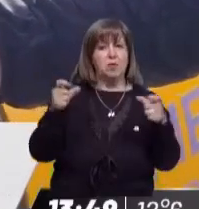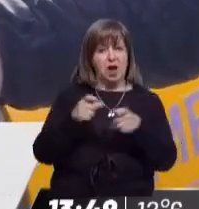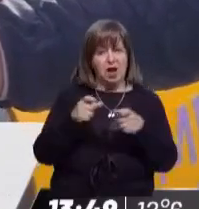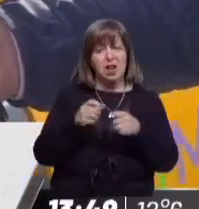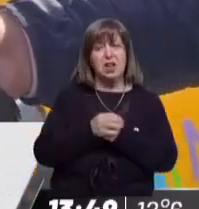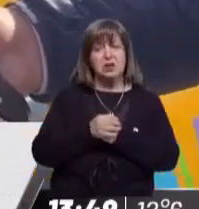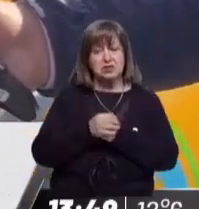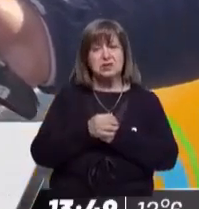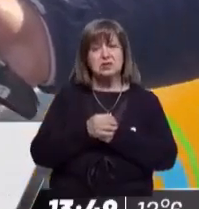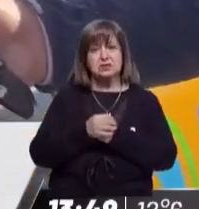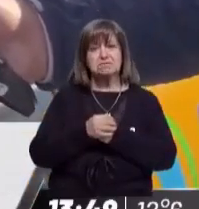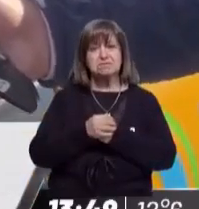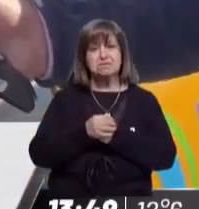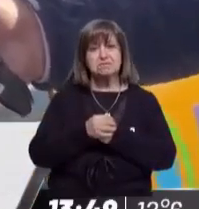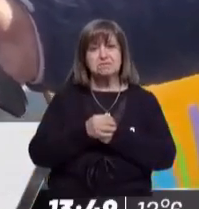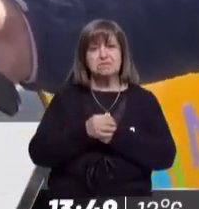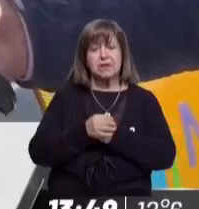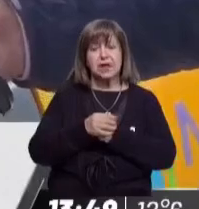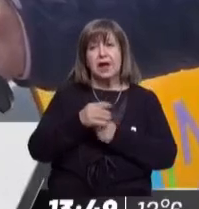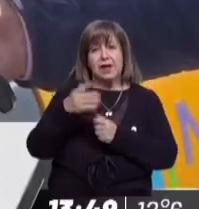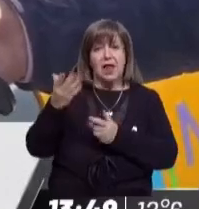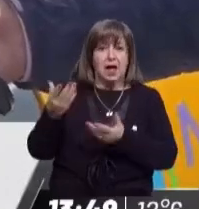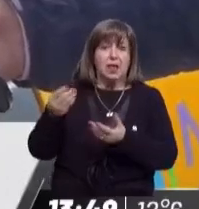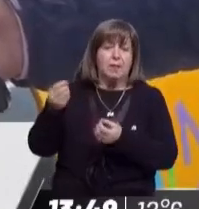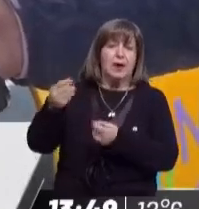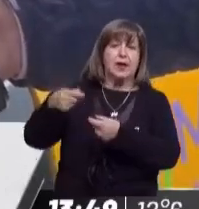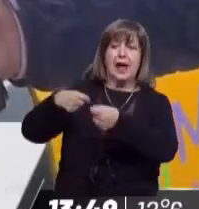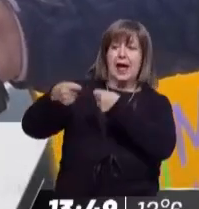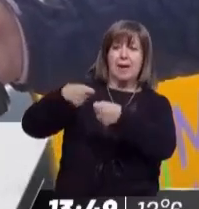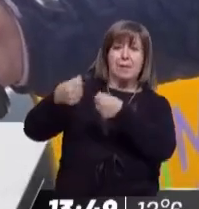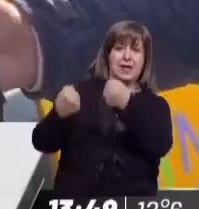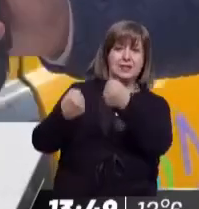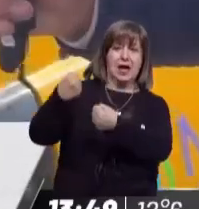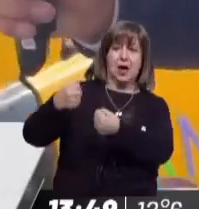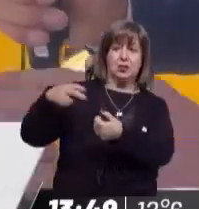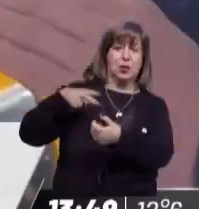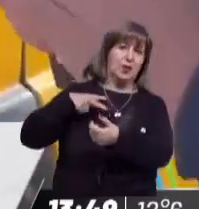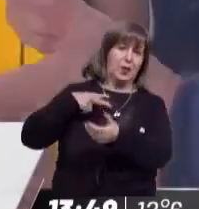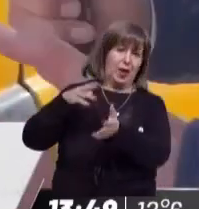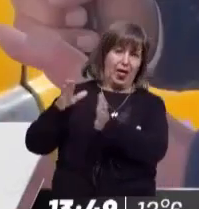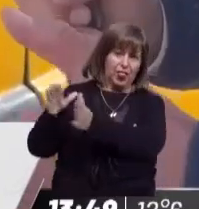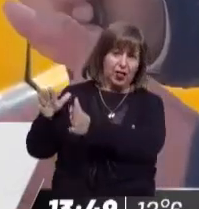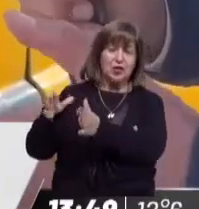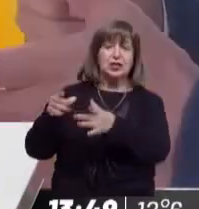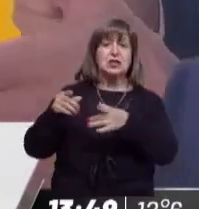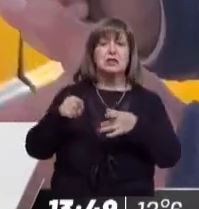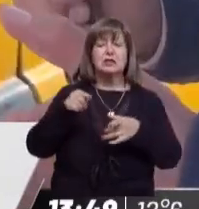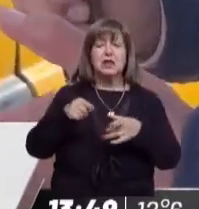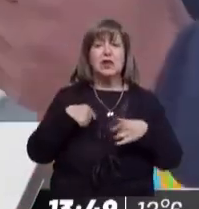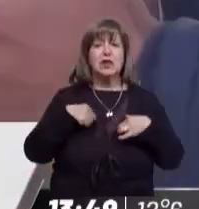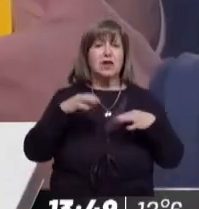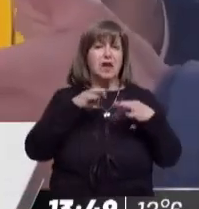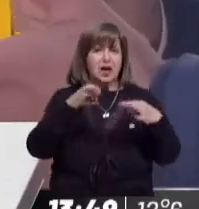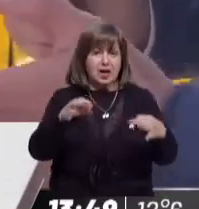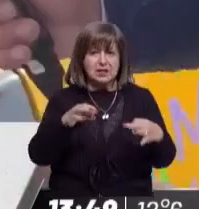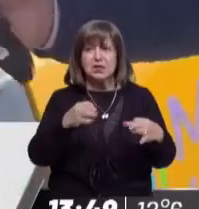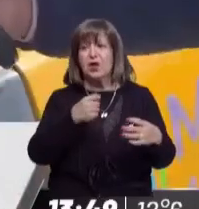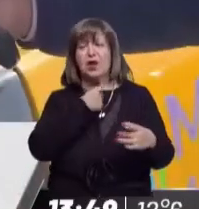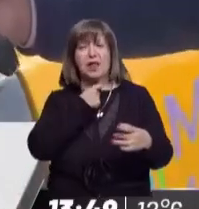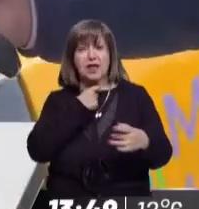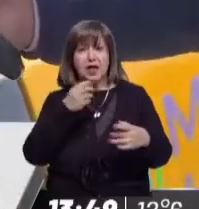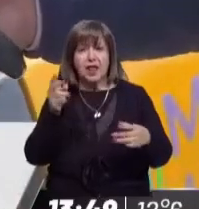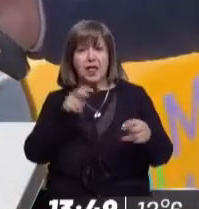montón. Aparentemente influye. Pareciera que influyera. Y ahora para el receso invernal, ¿qué esperan? ¿Un